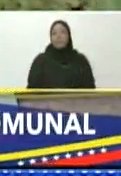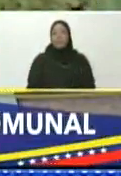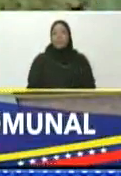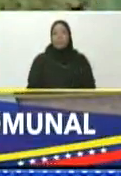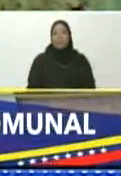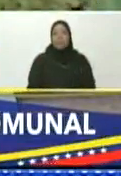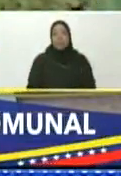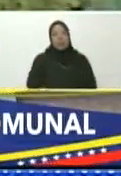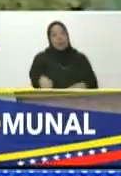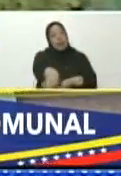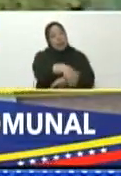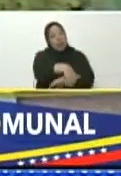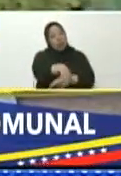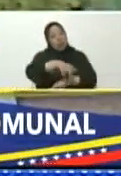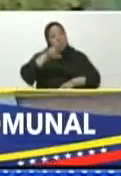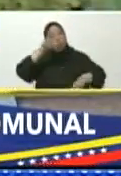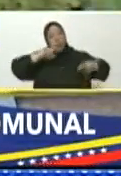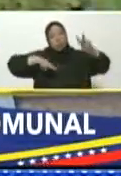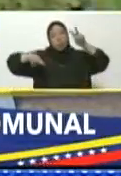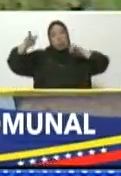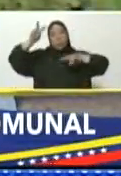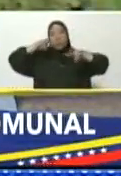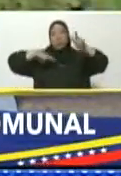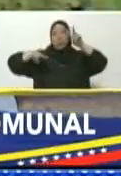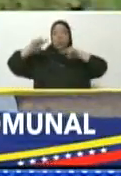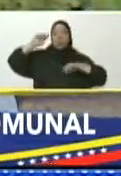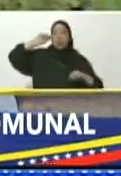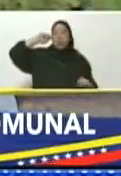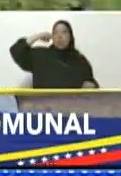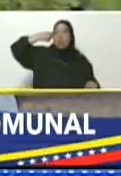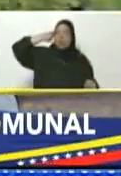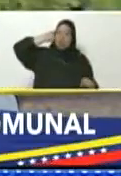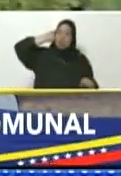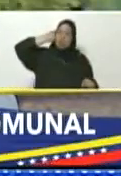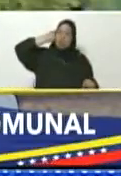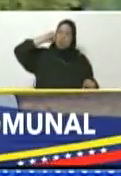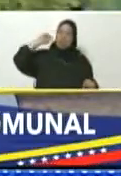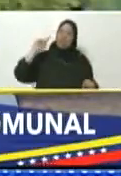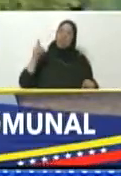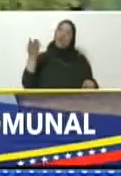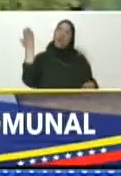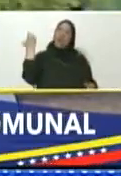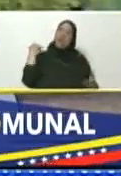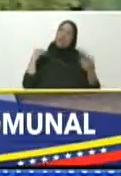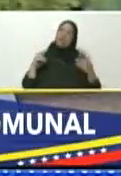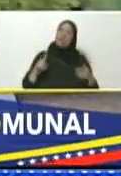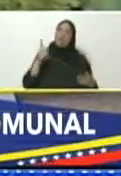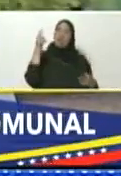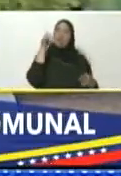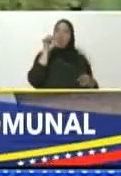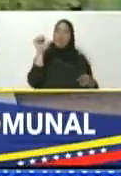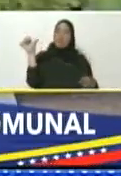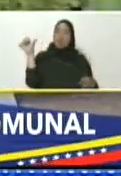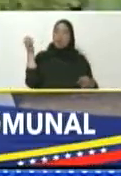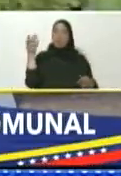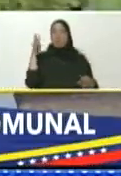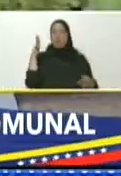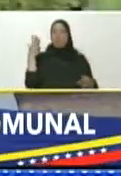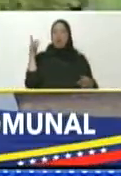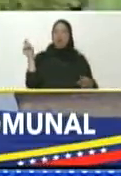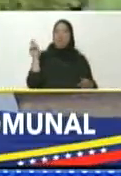Recorriendo estas calles, recordé, hace como un mes estuvimos en la comunidad de Lídice, allá en el norte de Caracas,